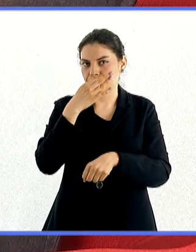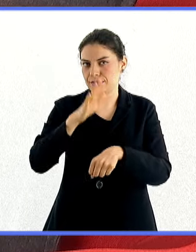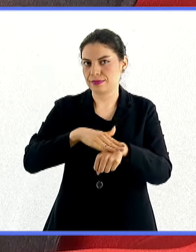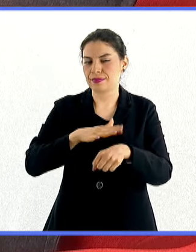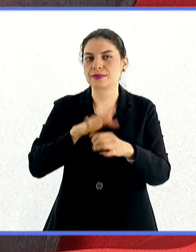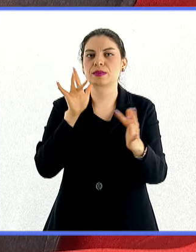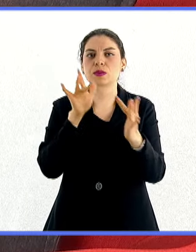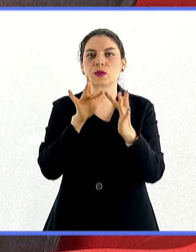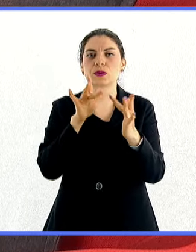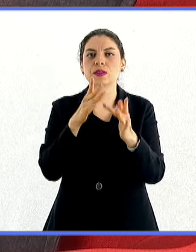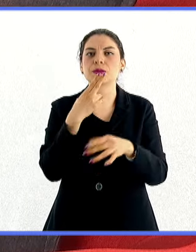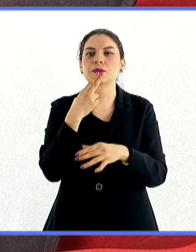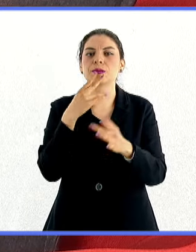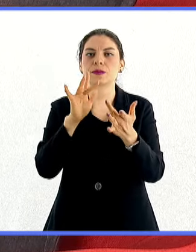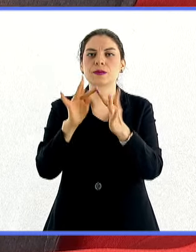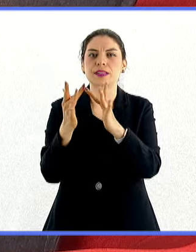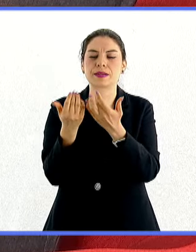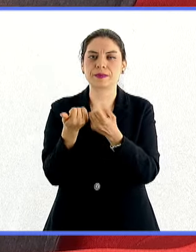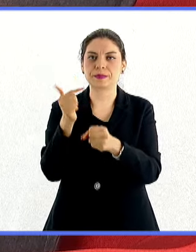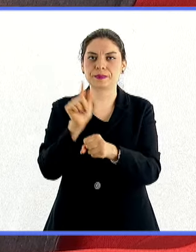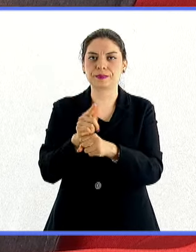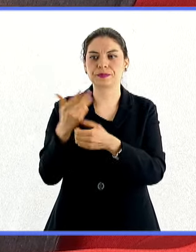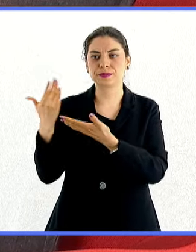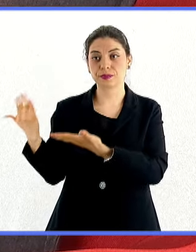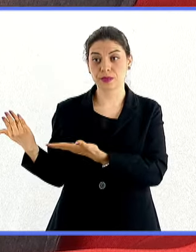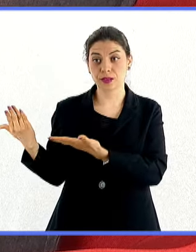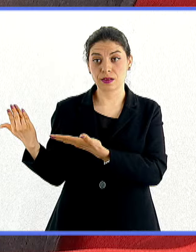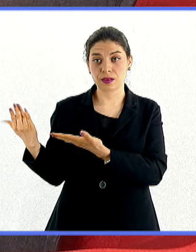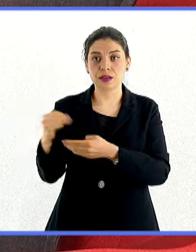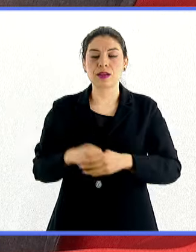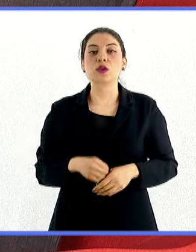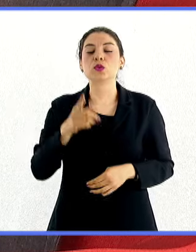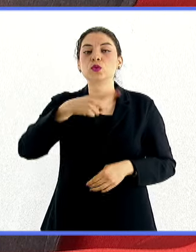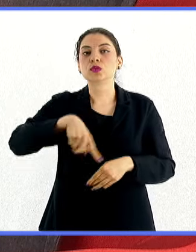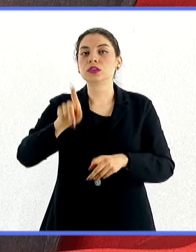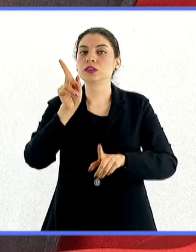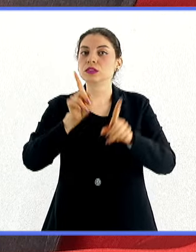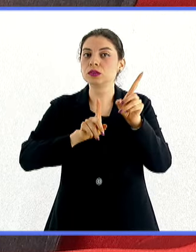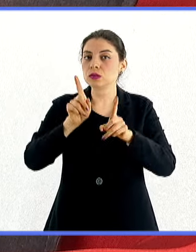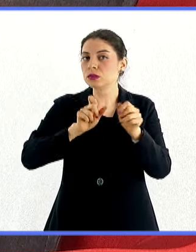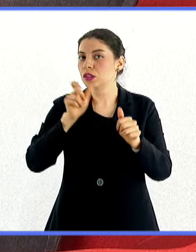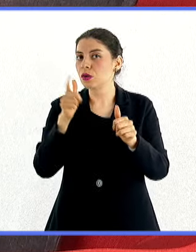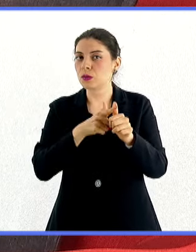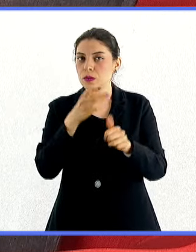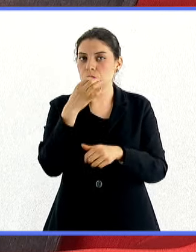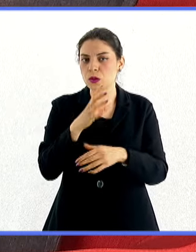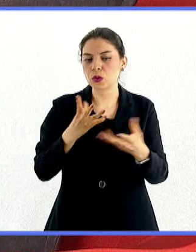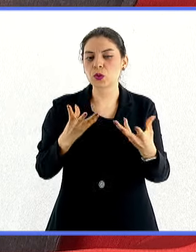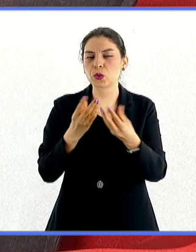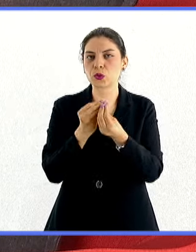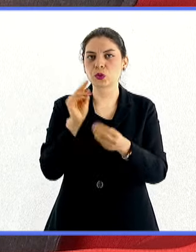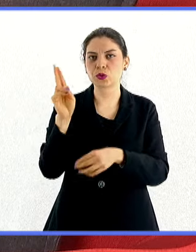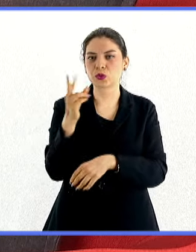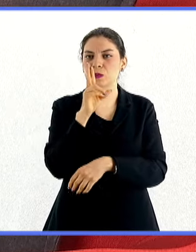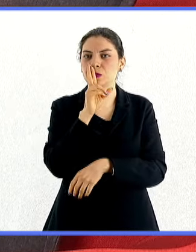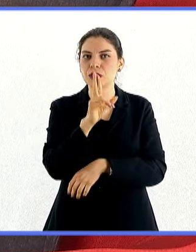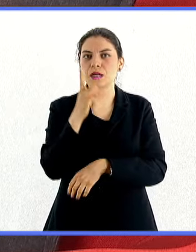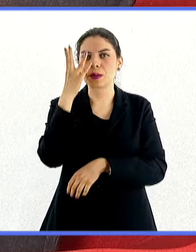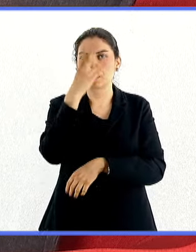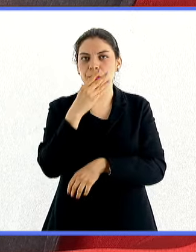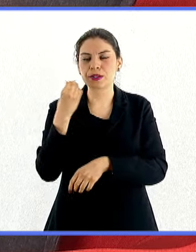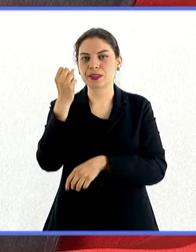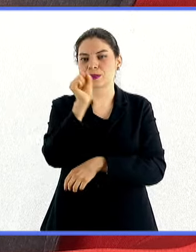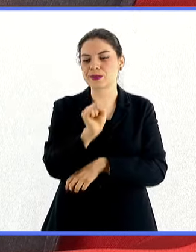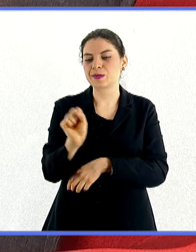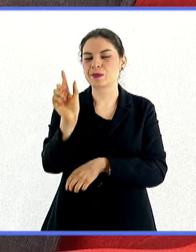estar en contacto a través de nuestras redes sociales. Háganos llegar sus dudas, sus comentarios, y sigamos haciendo juntos La UNAM Responde. Que tengan un excelente fin